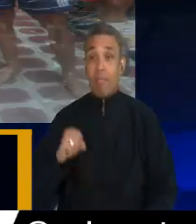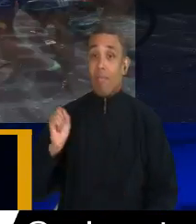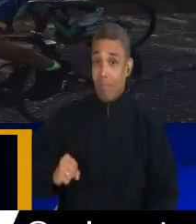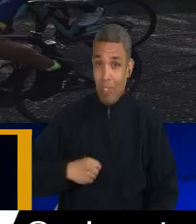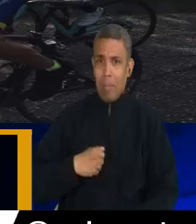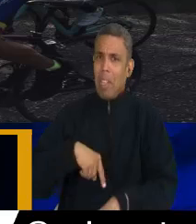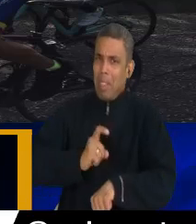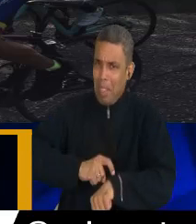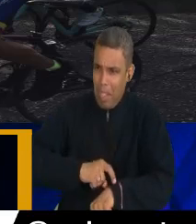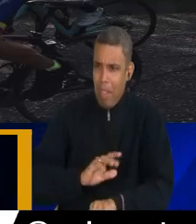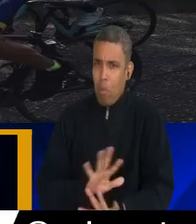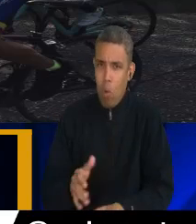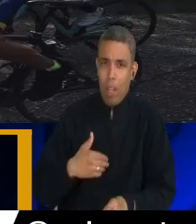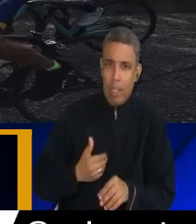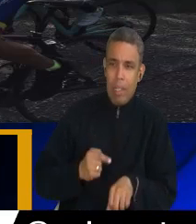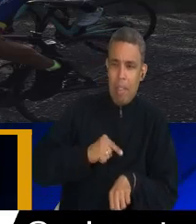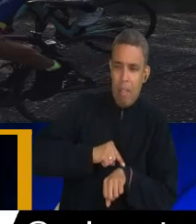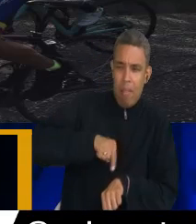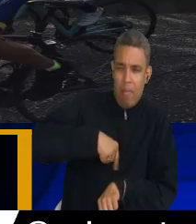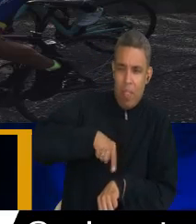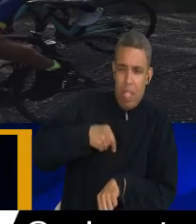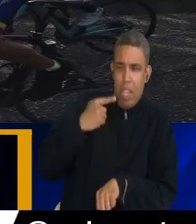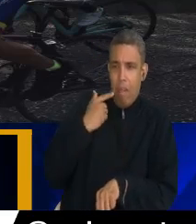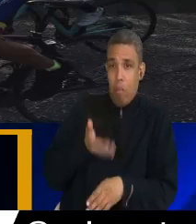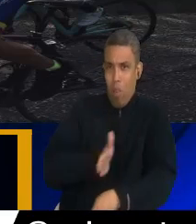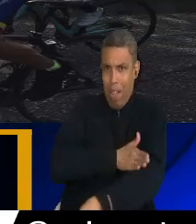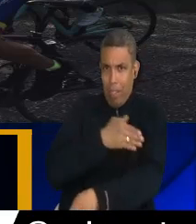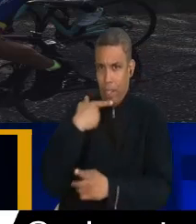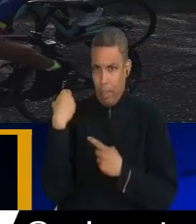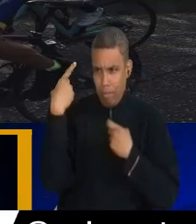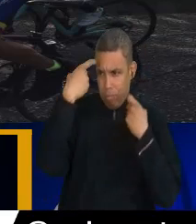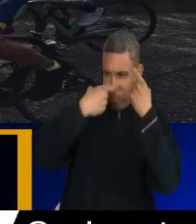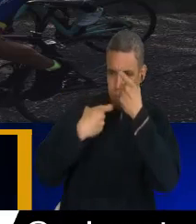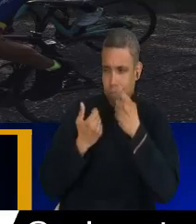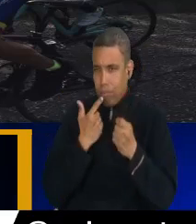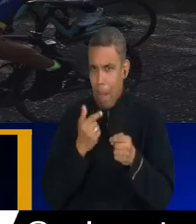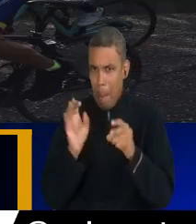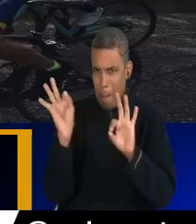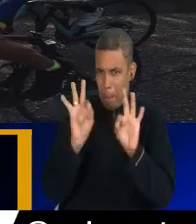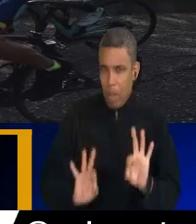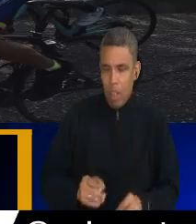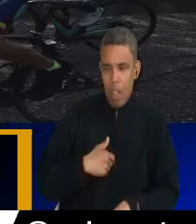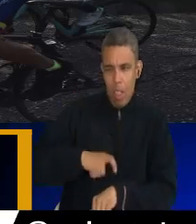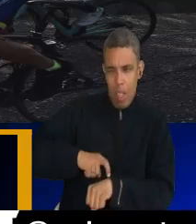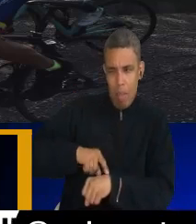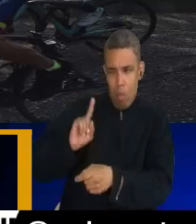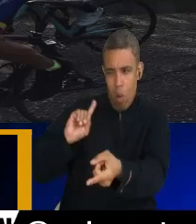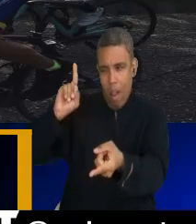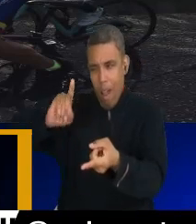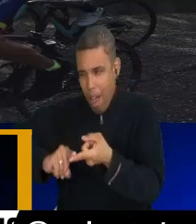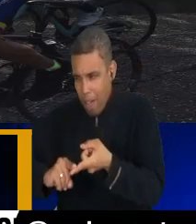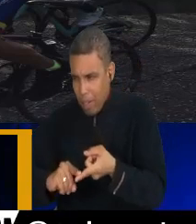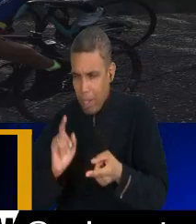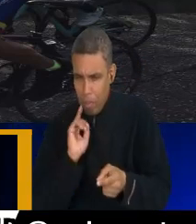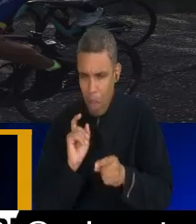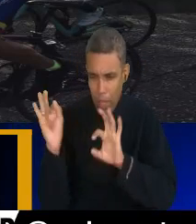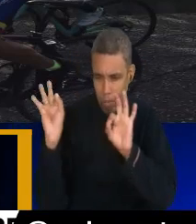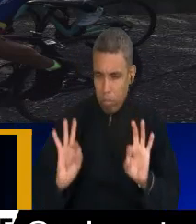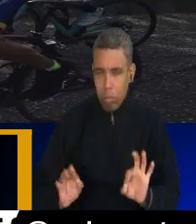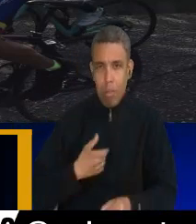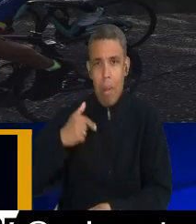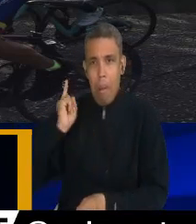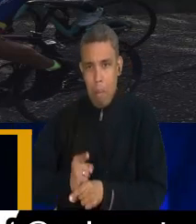en el tiempo que teníamos presupuestado llegar, inclusive en la tercera etapa era llegar a Manguea